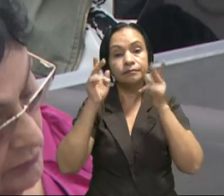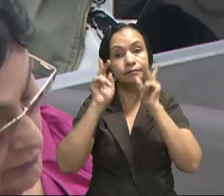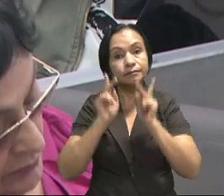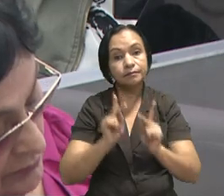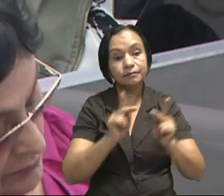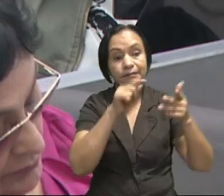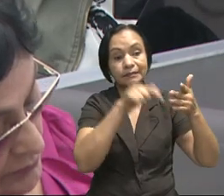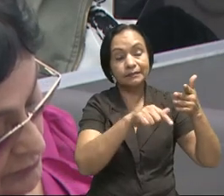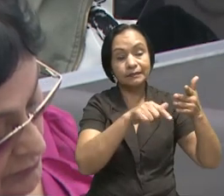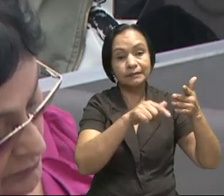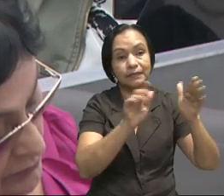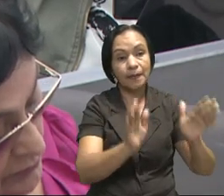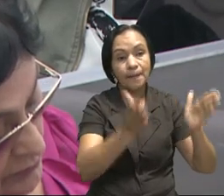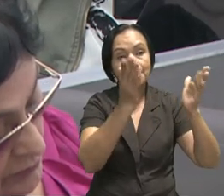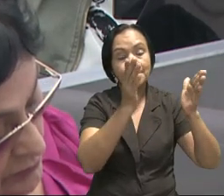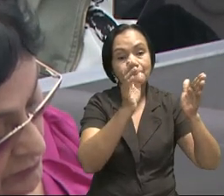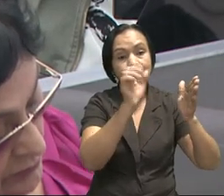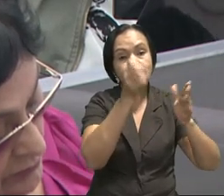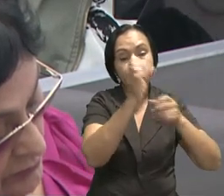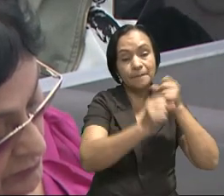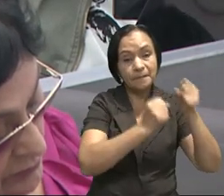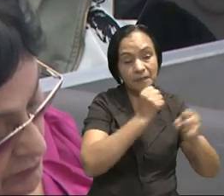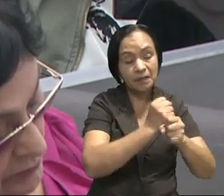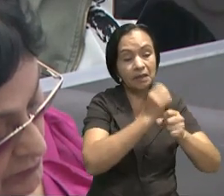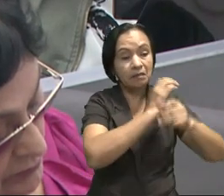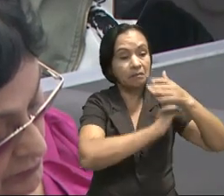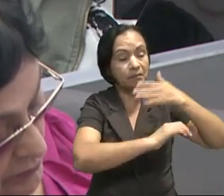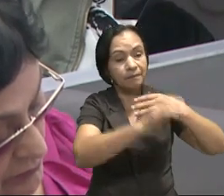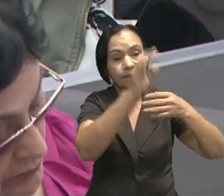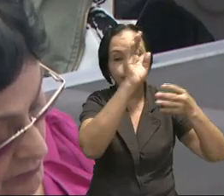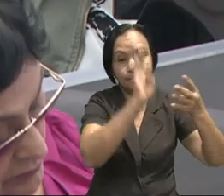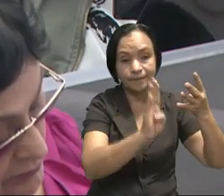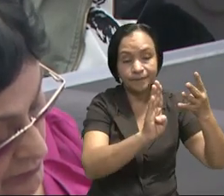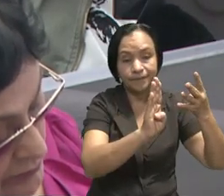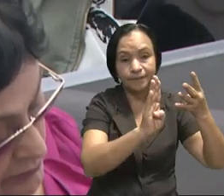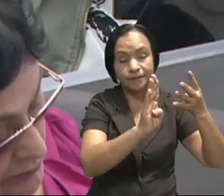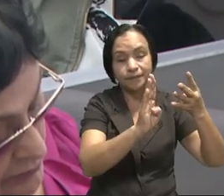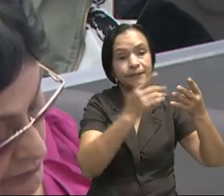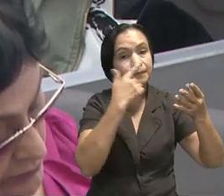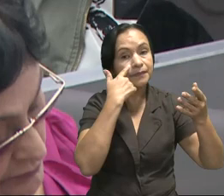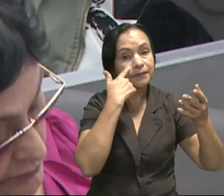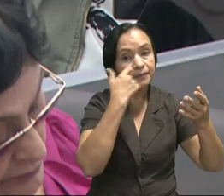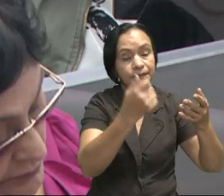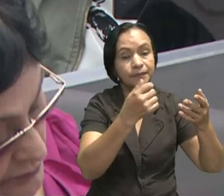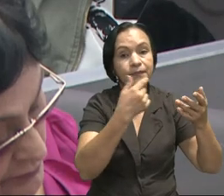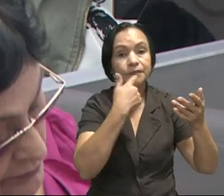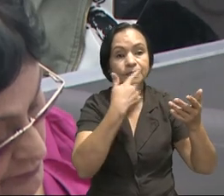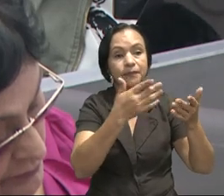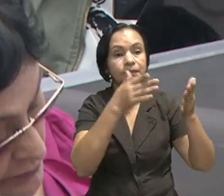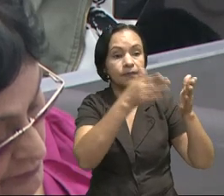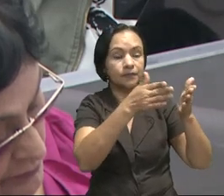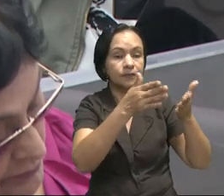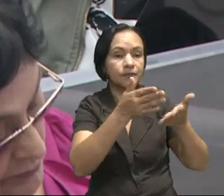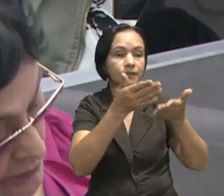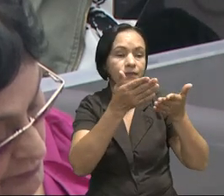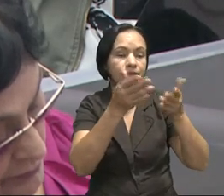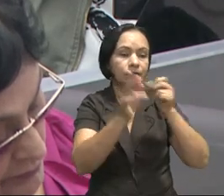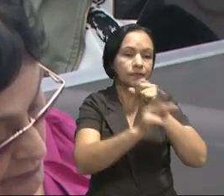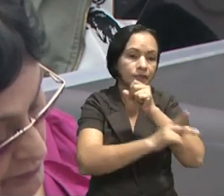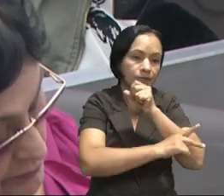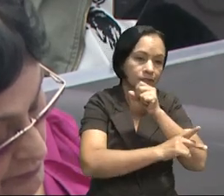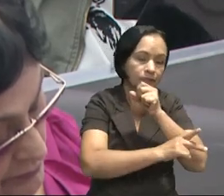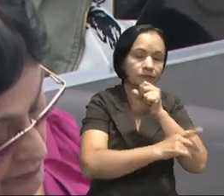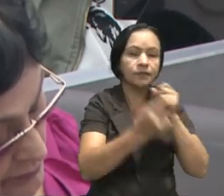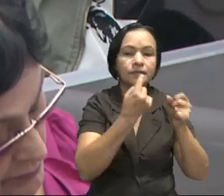personas inválidas o mayores de 60 años, y B, pensiones de reconocimiento por servicios prestados a la patria.